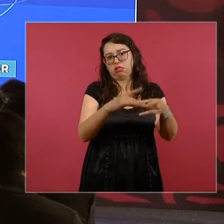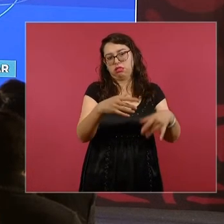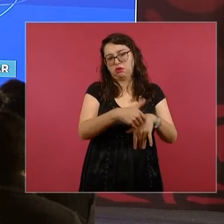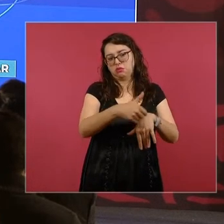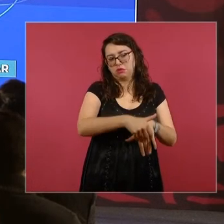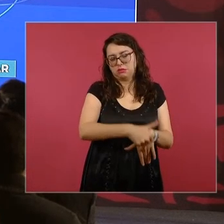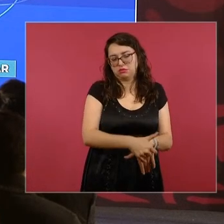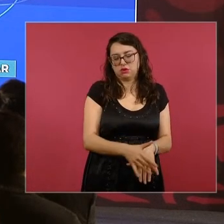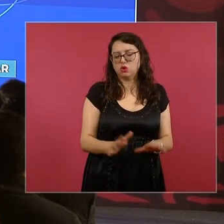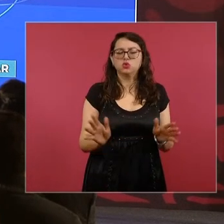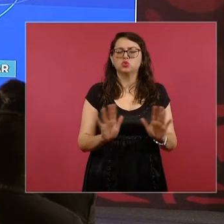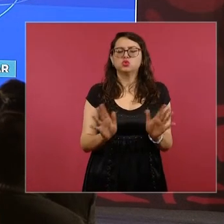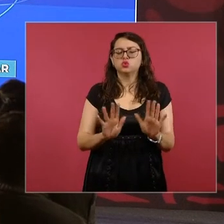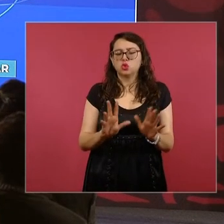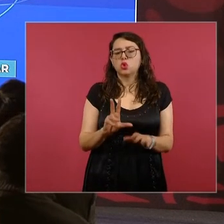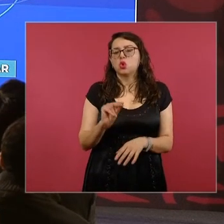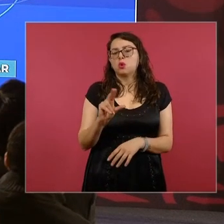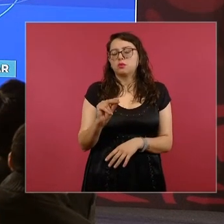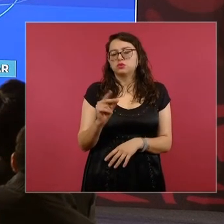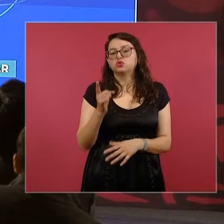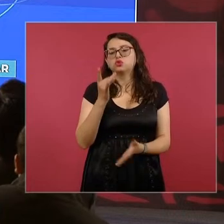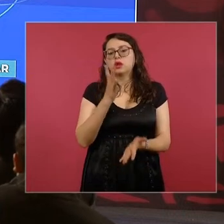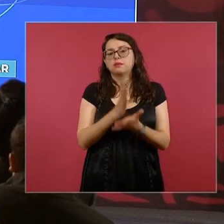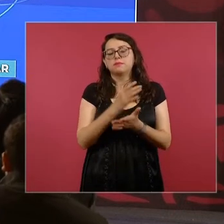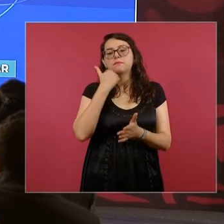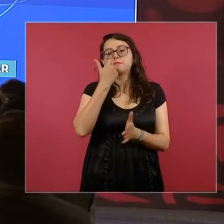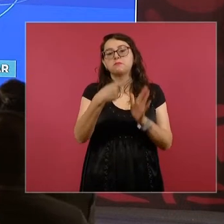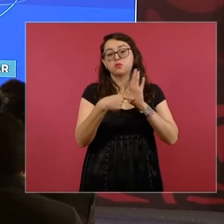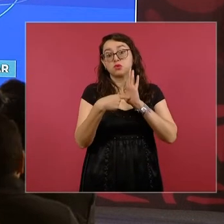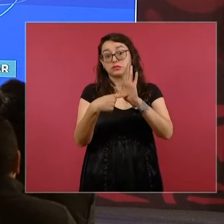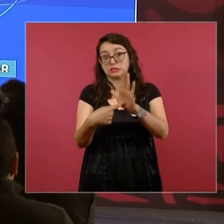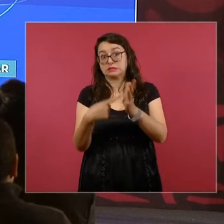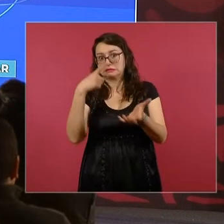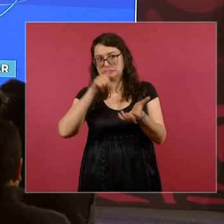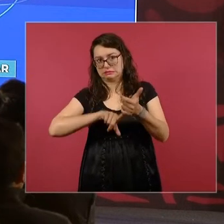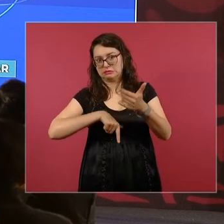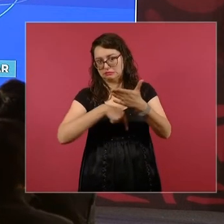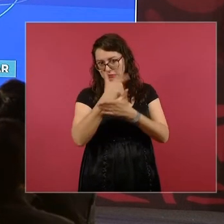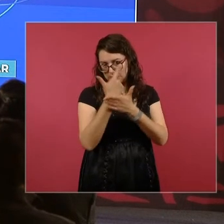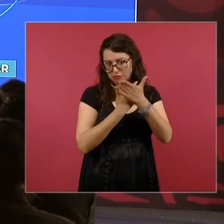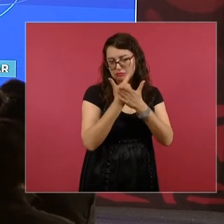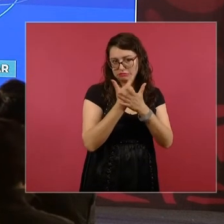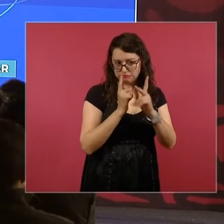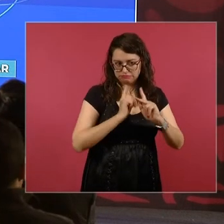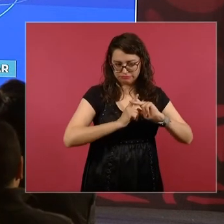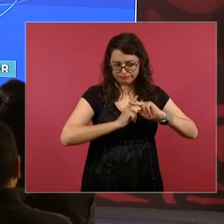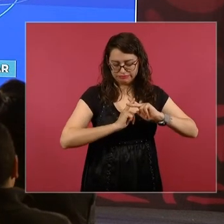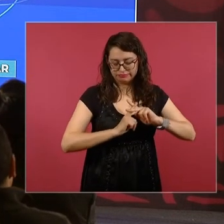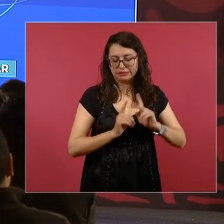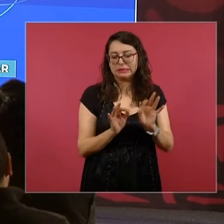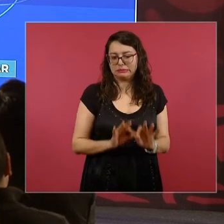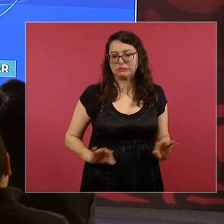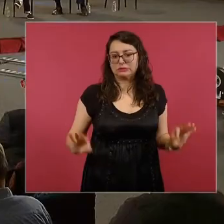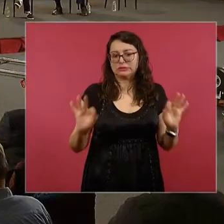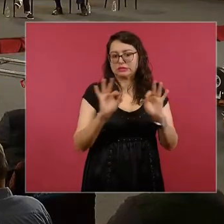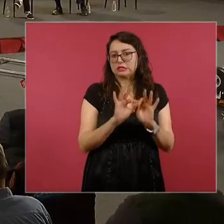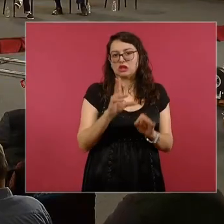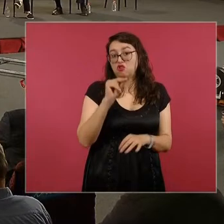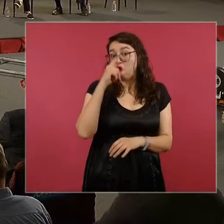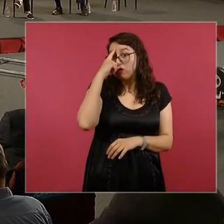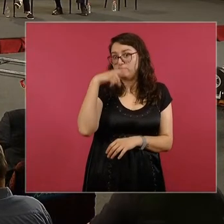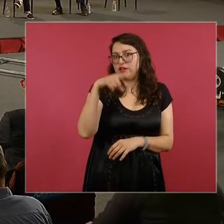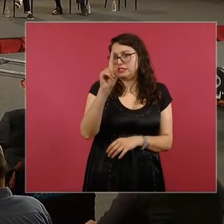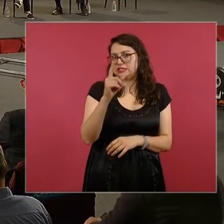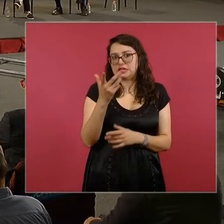cosa no es tan sencilla y hay que resolver una serie de ecuaciones. Pero bueno, el punto es que tenemos por un